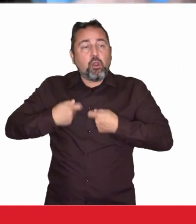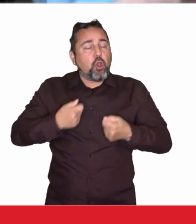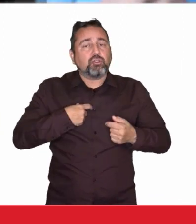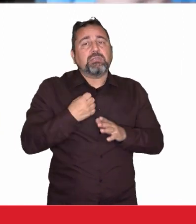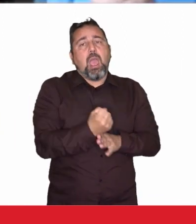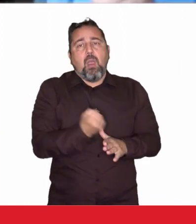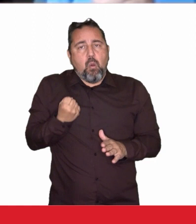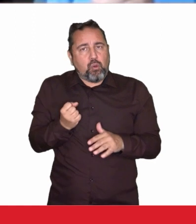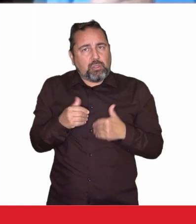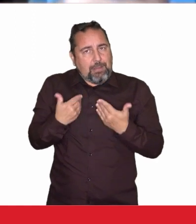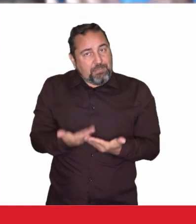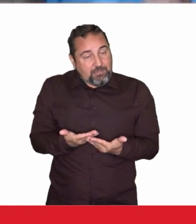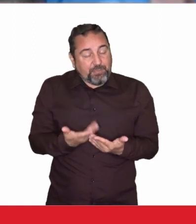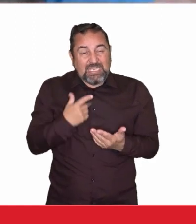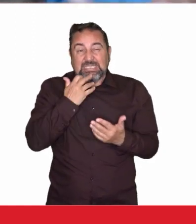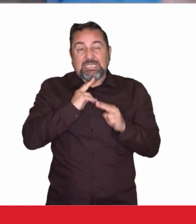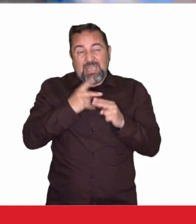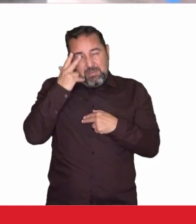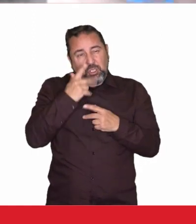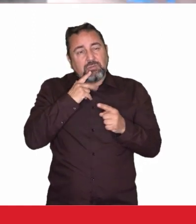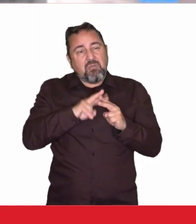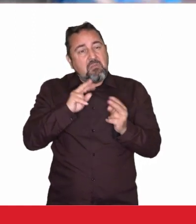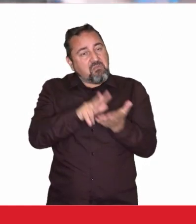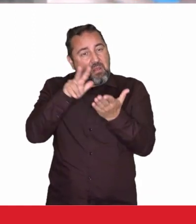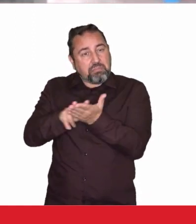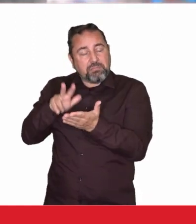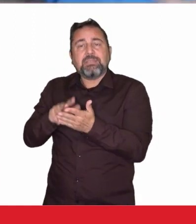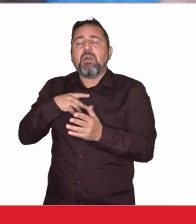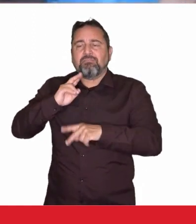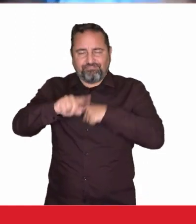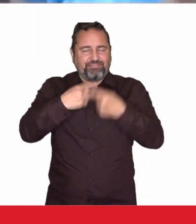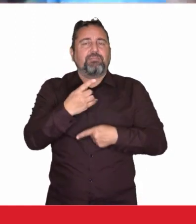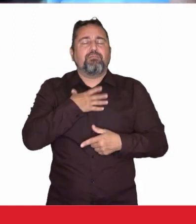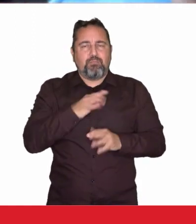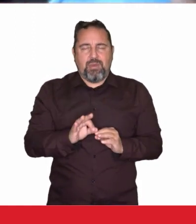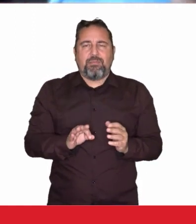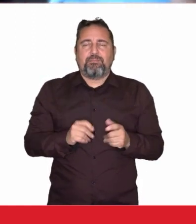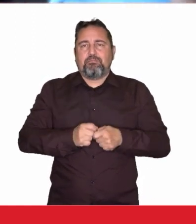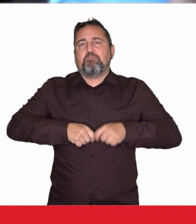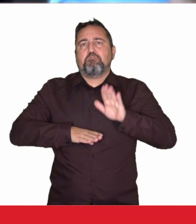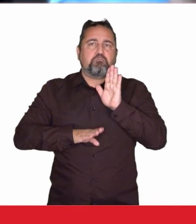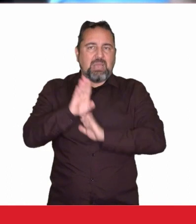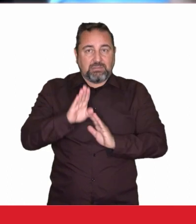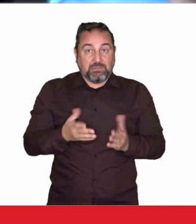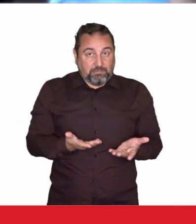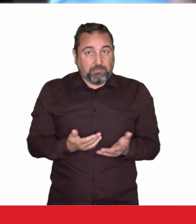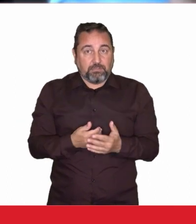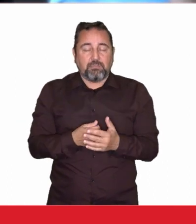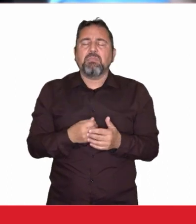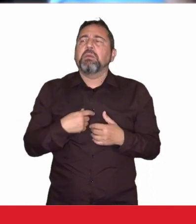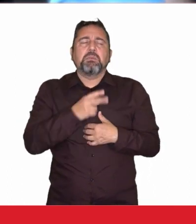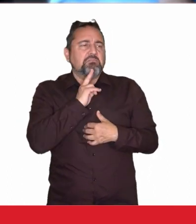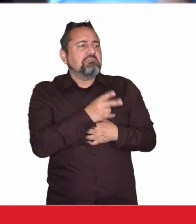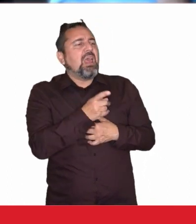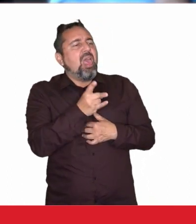gestión y me ahorra parte de los costes. Y si vemos que las hipótesis se validan, podremos dar el salto.